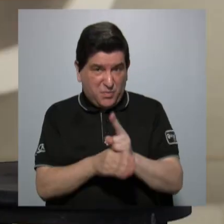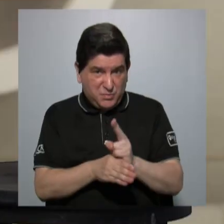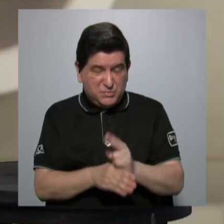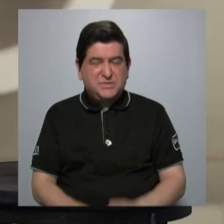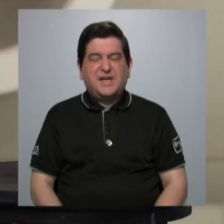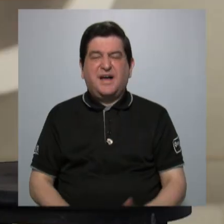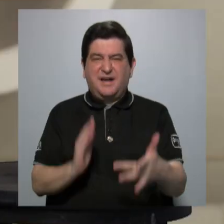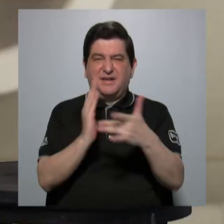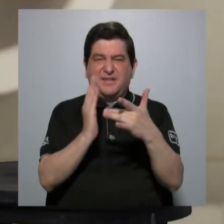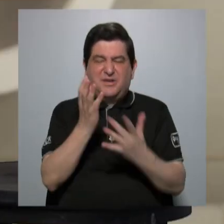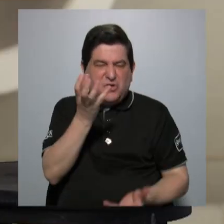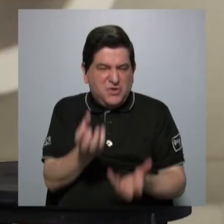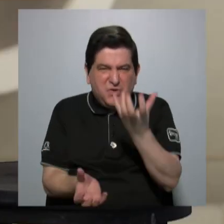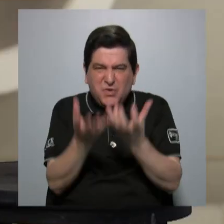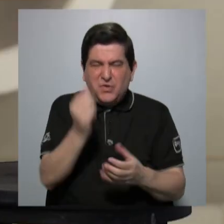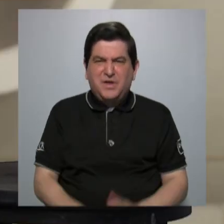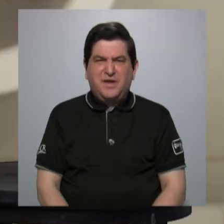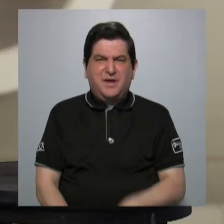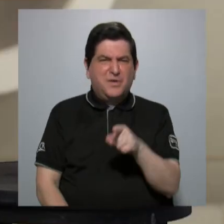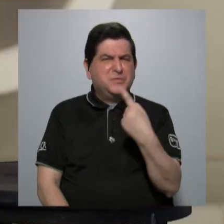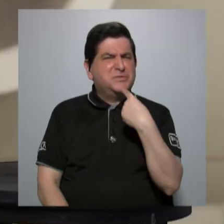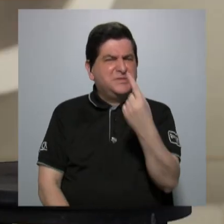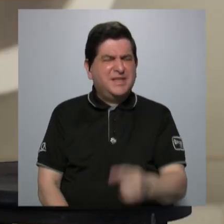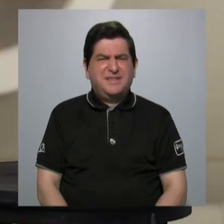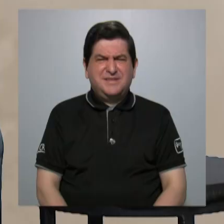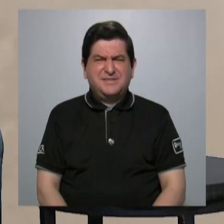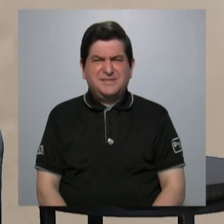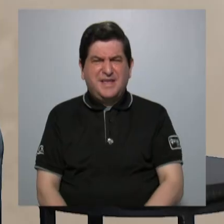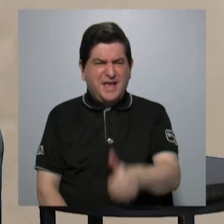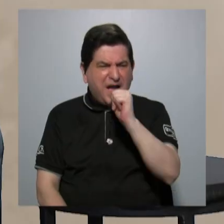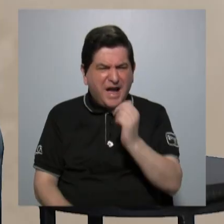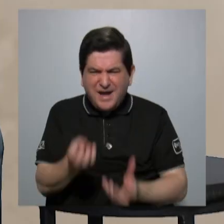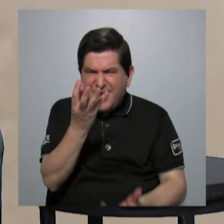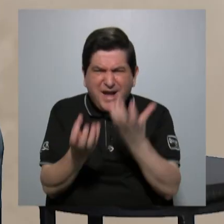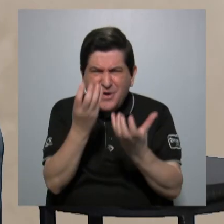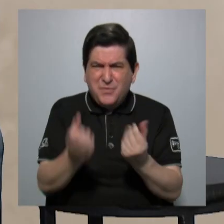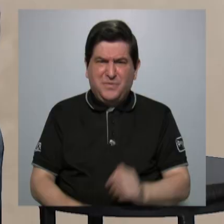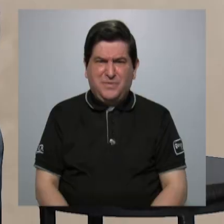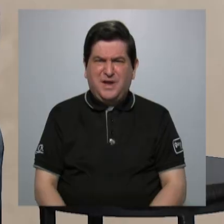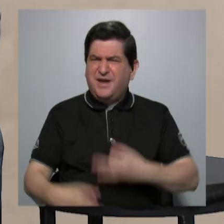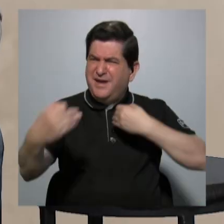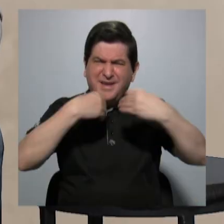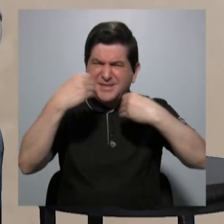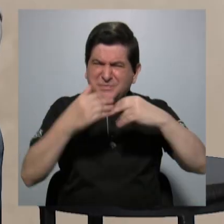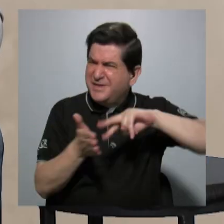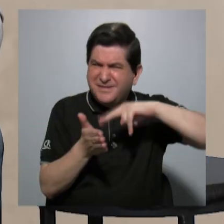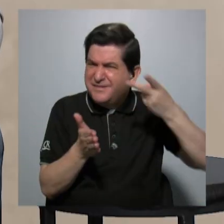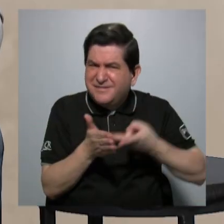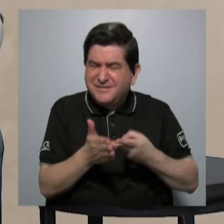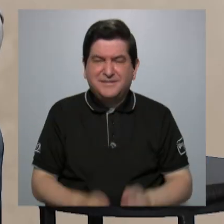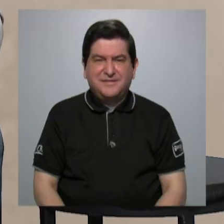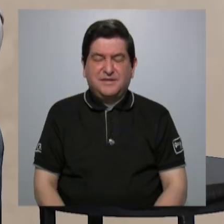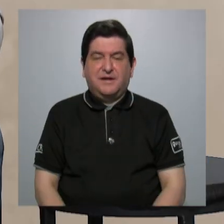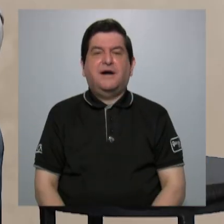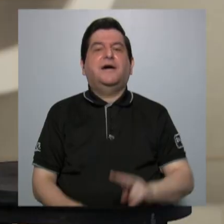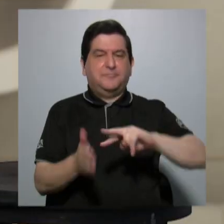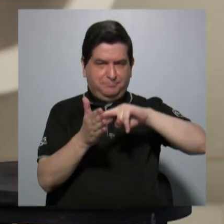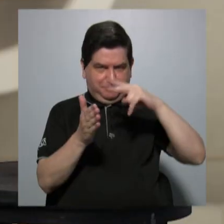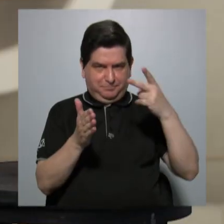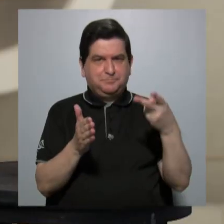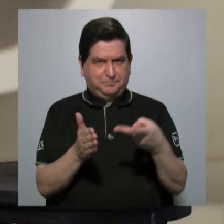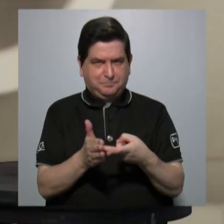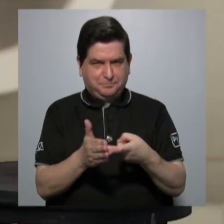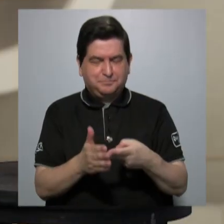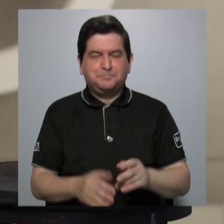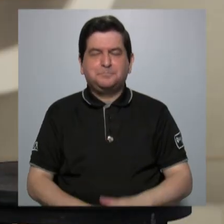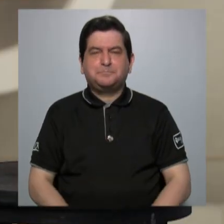utilizar o meter la tecnología de incineración. Usted habló de quemar agua. Quemar agua. Explíquenos qué quiere decir con eso. Quemar agua significa